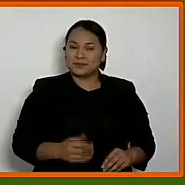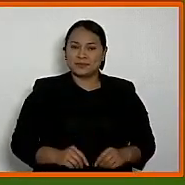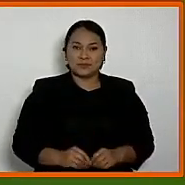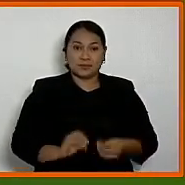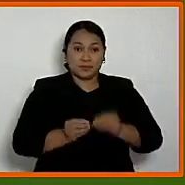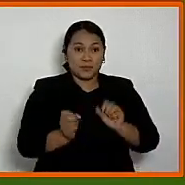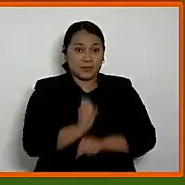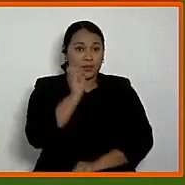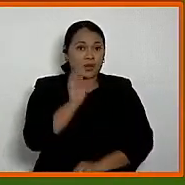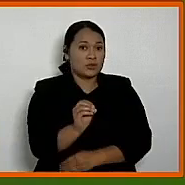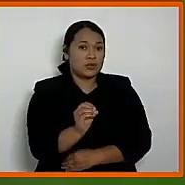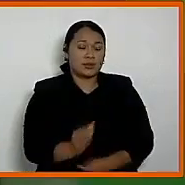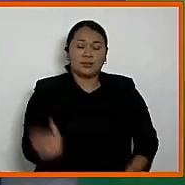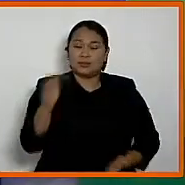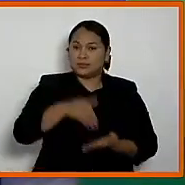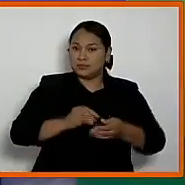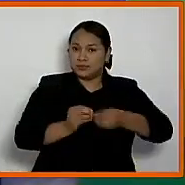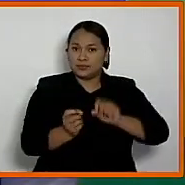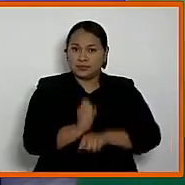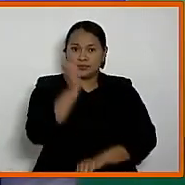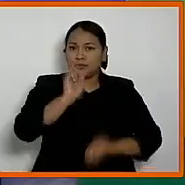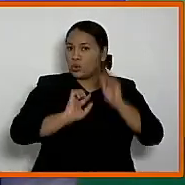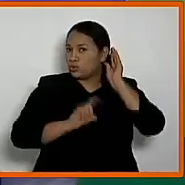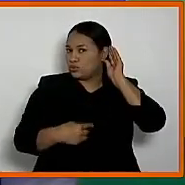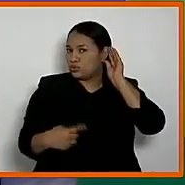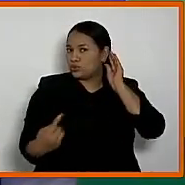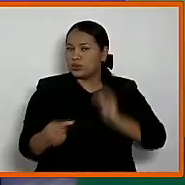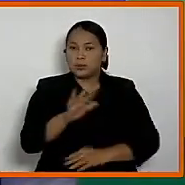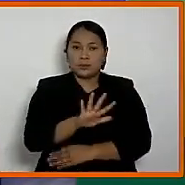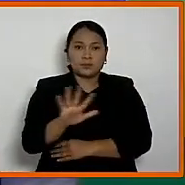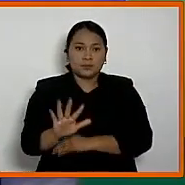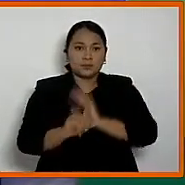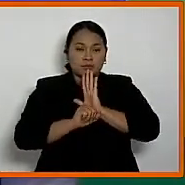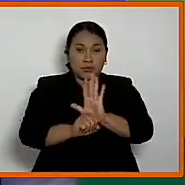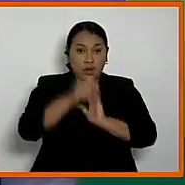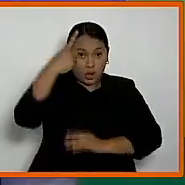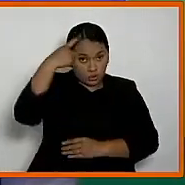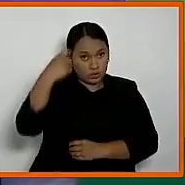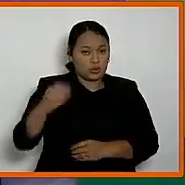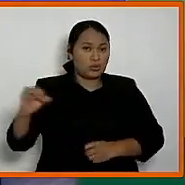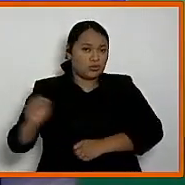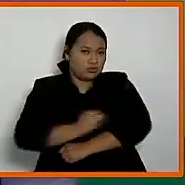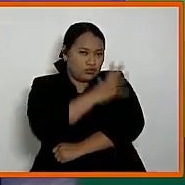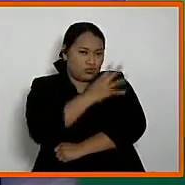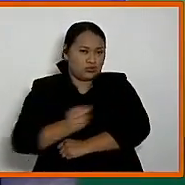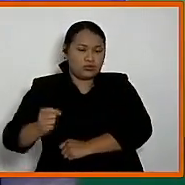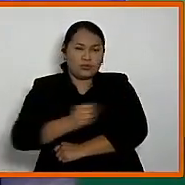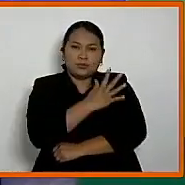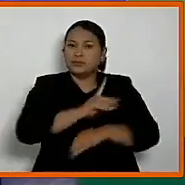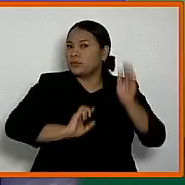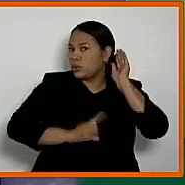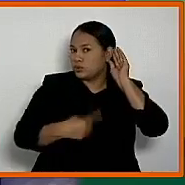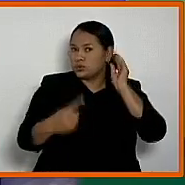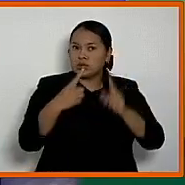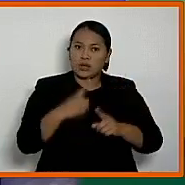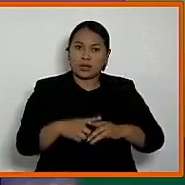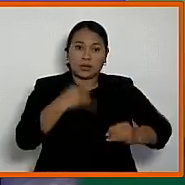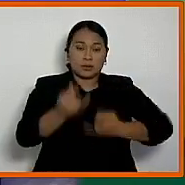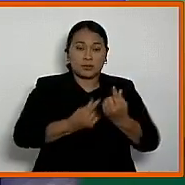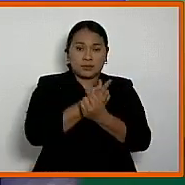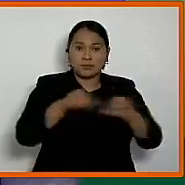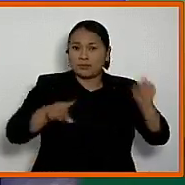0. Con mucho gusto te repito tus números favorecidos. Para diaria, 55 con su símbolo de sueños, olas. Para Multi-X, jugada gratis. Y para más,